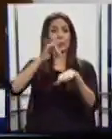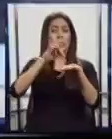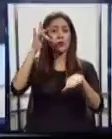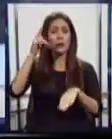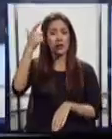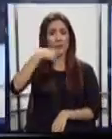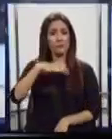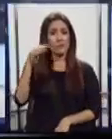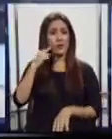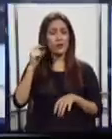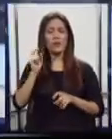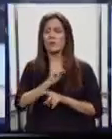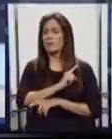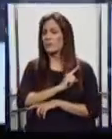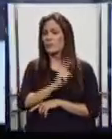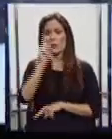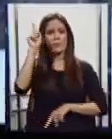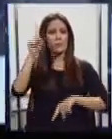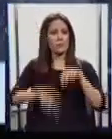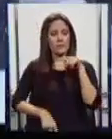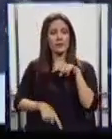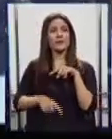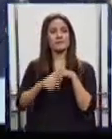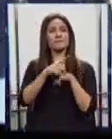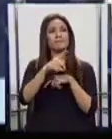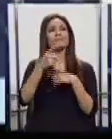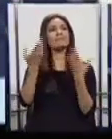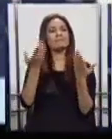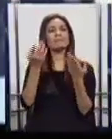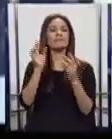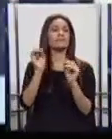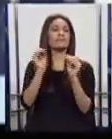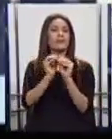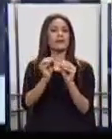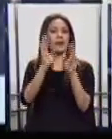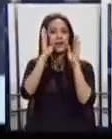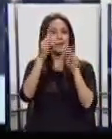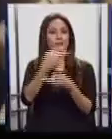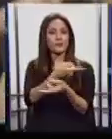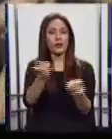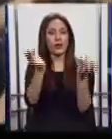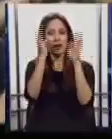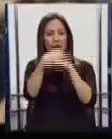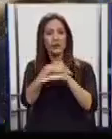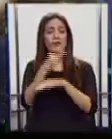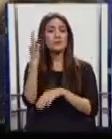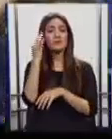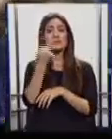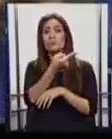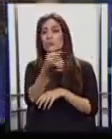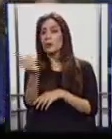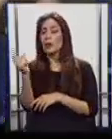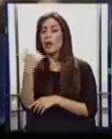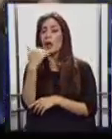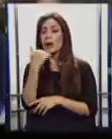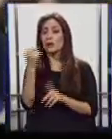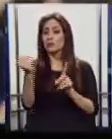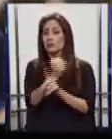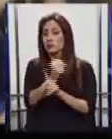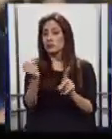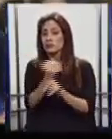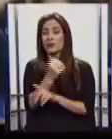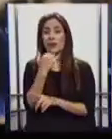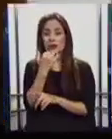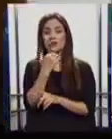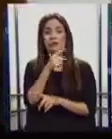pelo. Moreno aseguró que implementará a nivel nacional lugares especiales que prestarán servicios gratuitos para aquellas mujeres que hayan sido sujetas de algún tipo